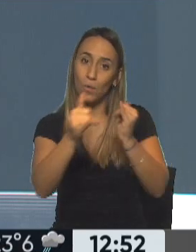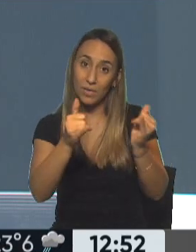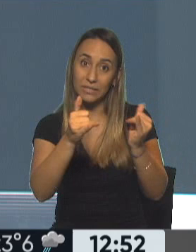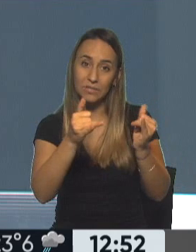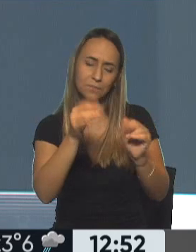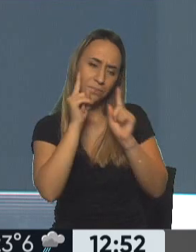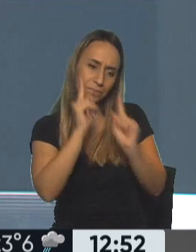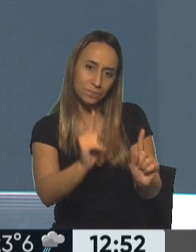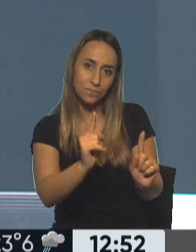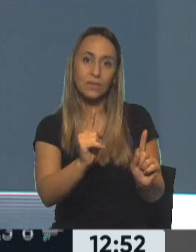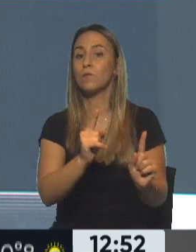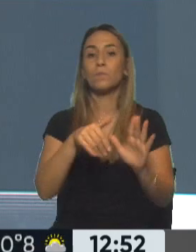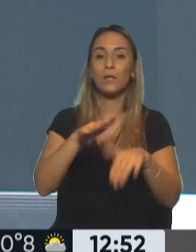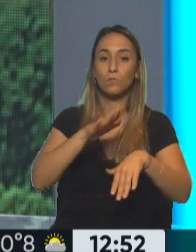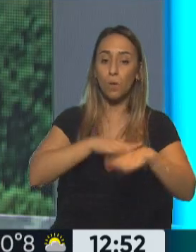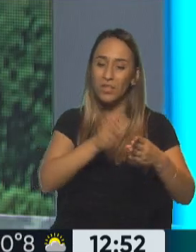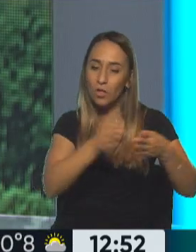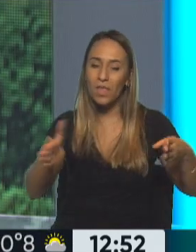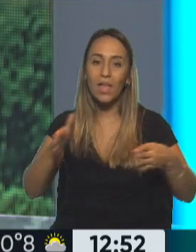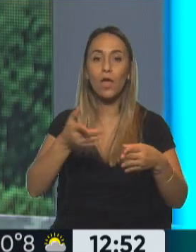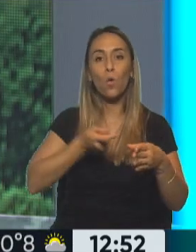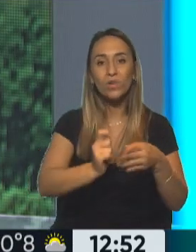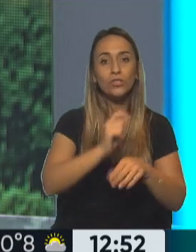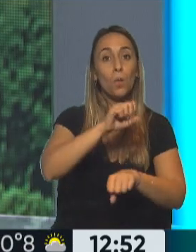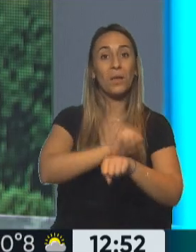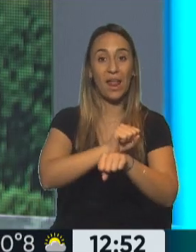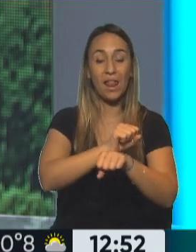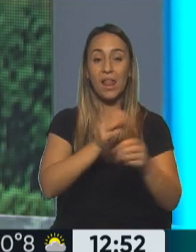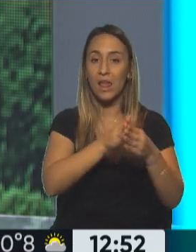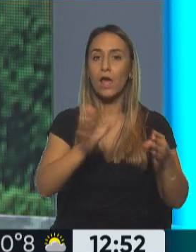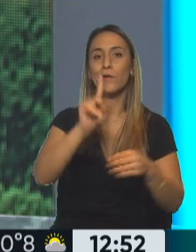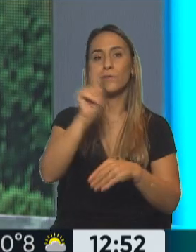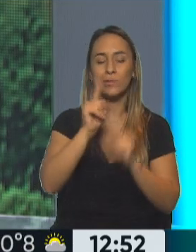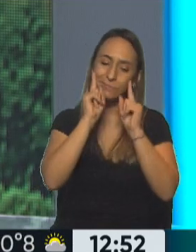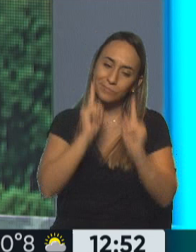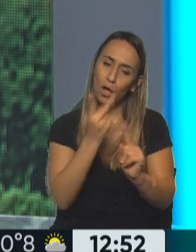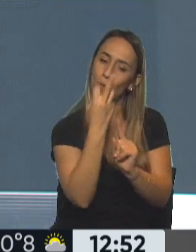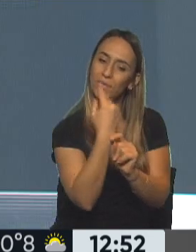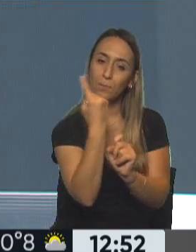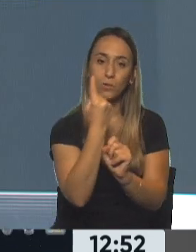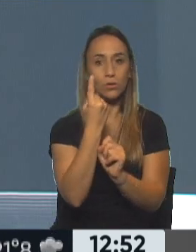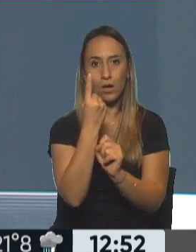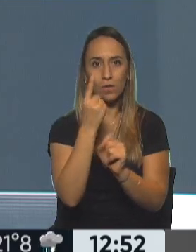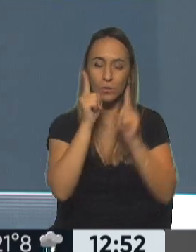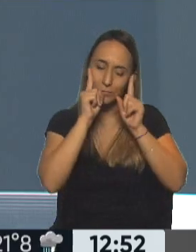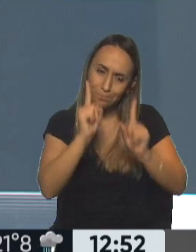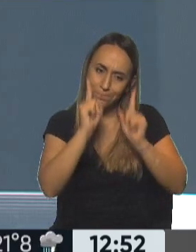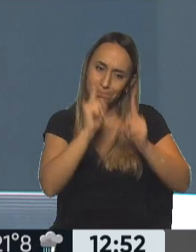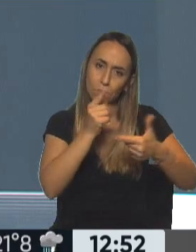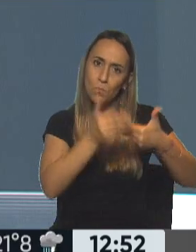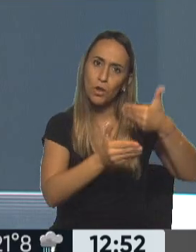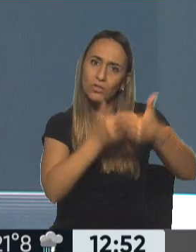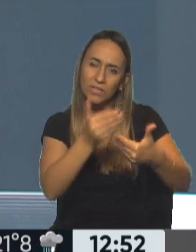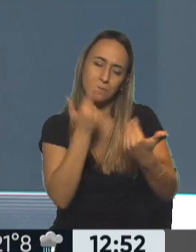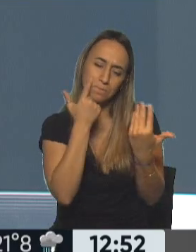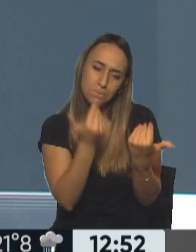sobre todo en el ámbito procesal, de ámbito judicial, no es un acto procesal de 20 minutos. Claro. La escucha es un proceso. Claro. Las niñas y los niños,